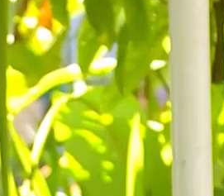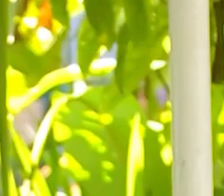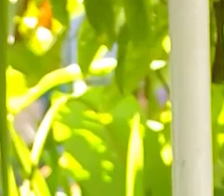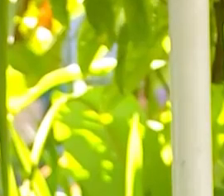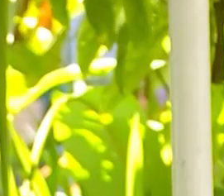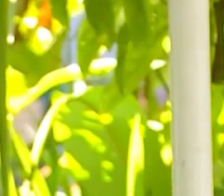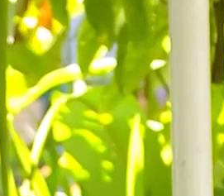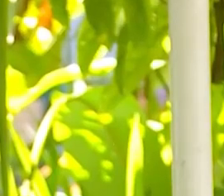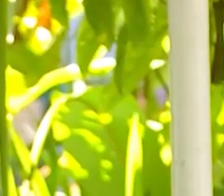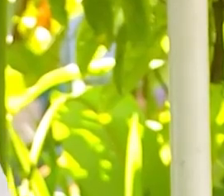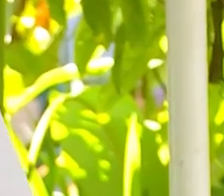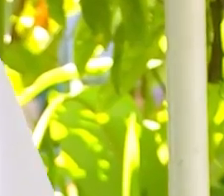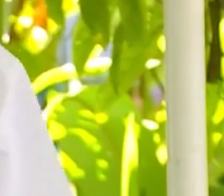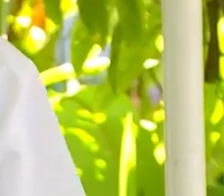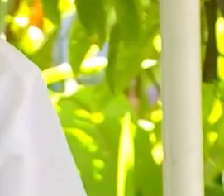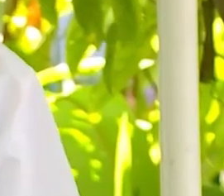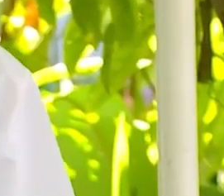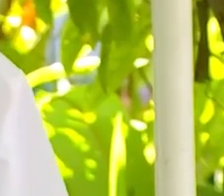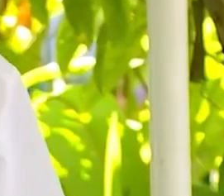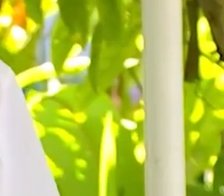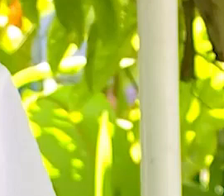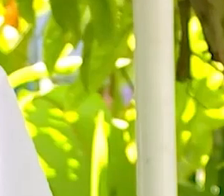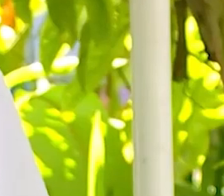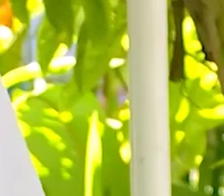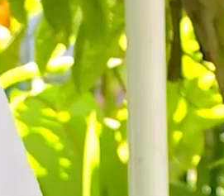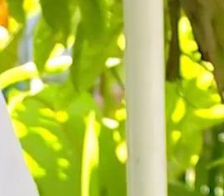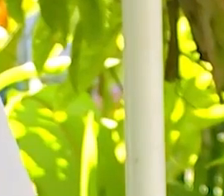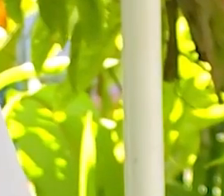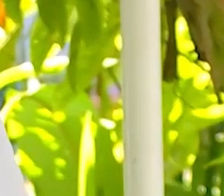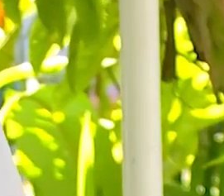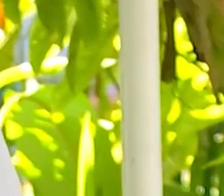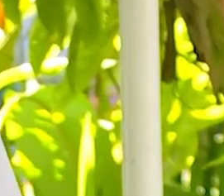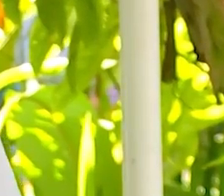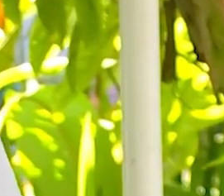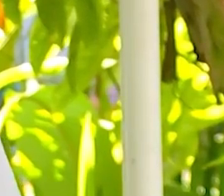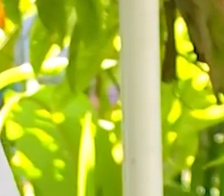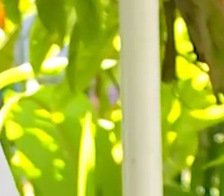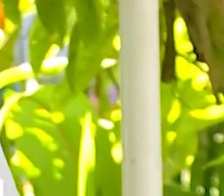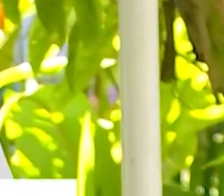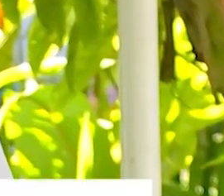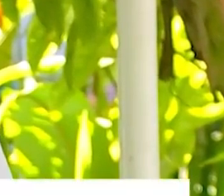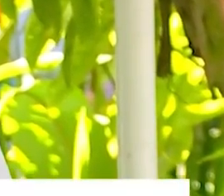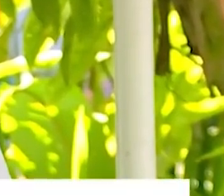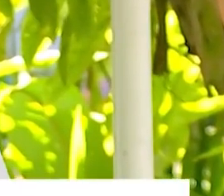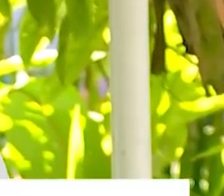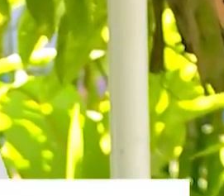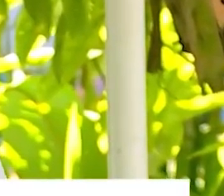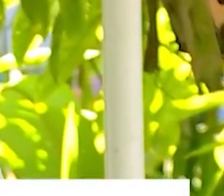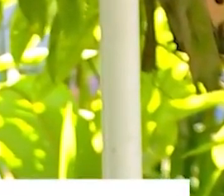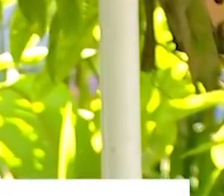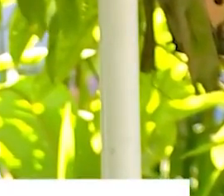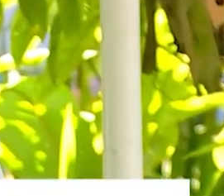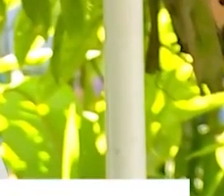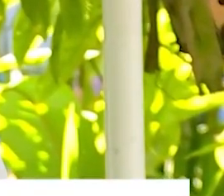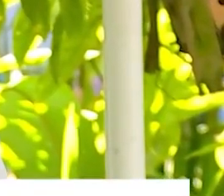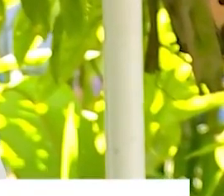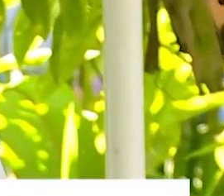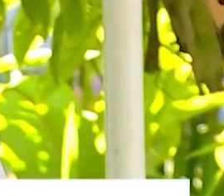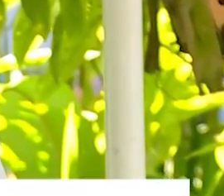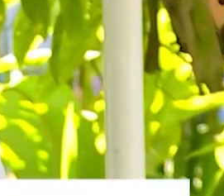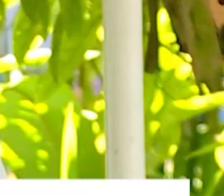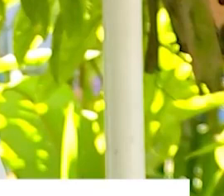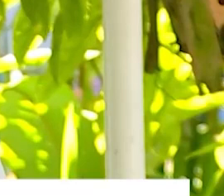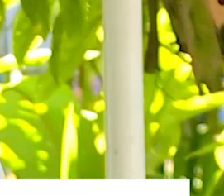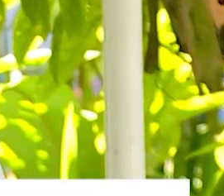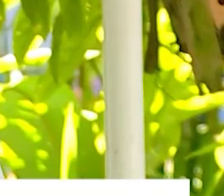Yo les quiero compartir también la experiencia preventiva de lo que ha sido el caminar de los